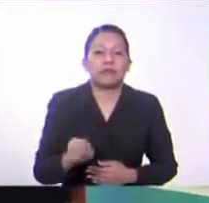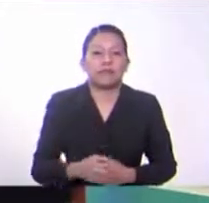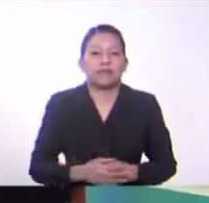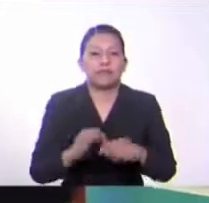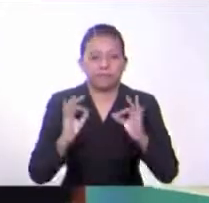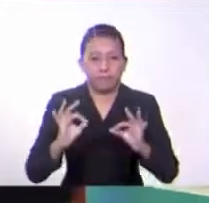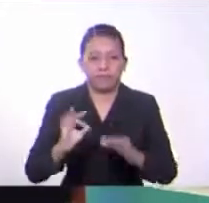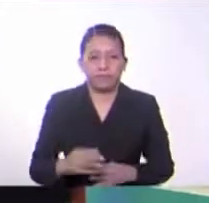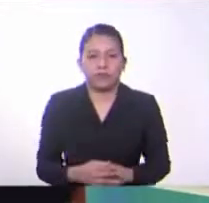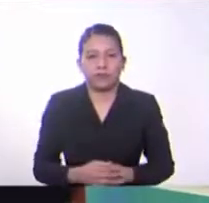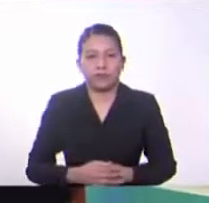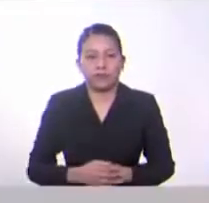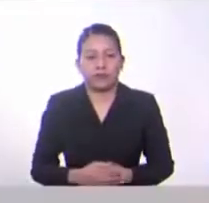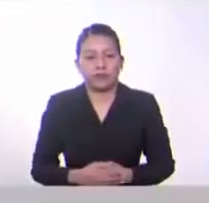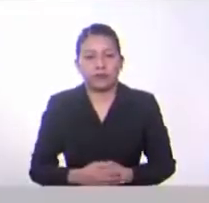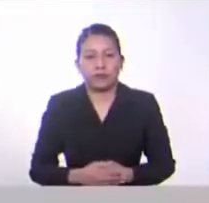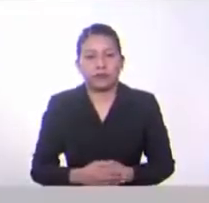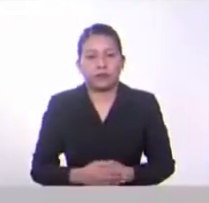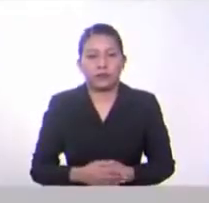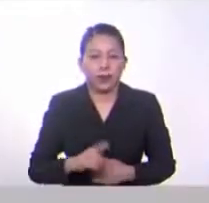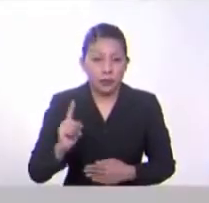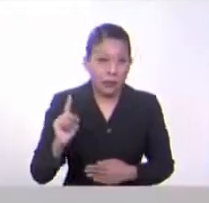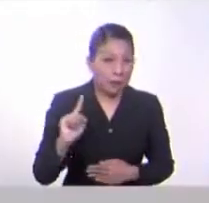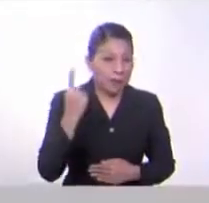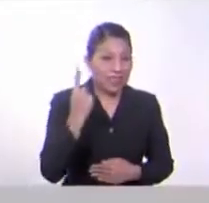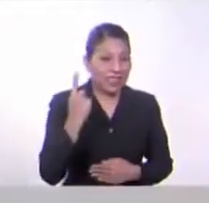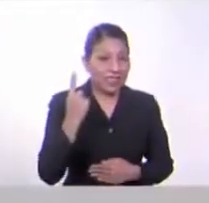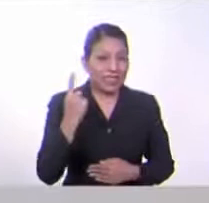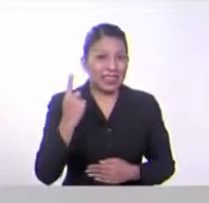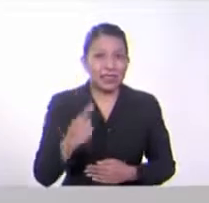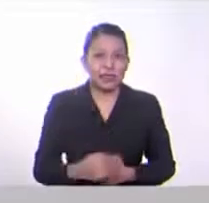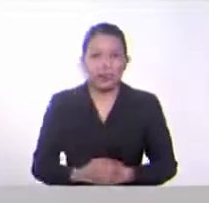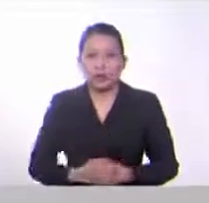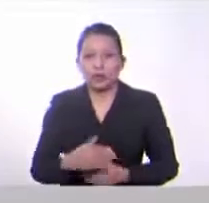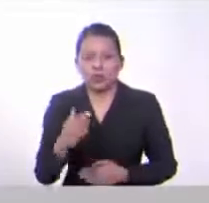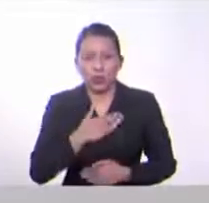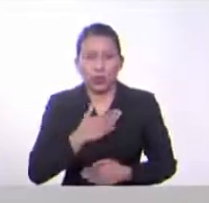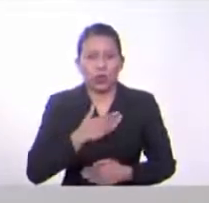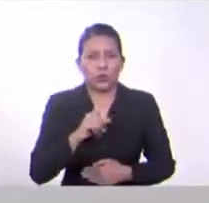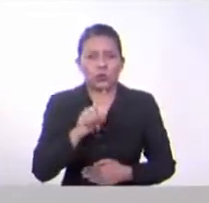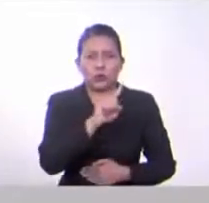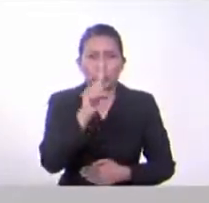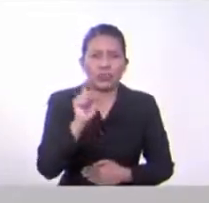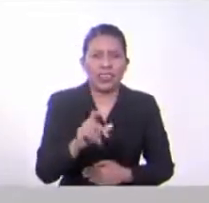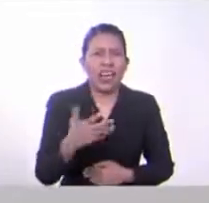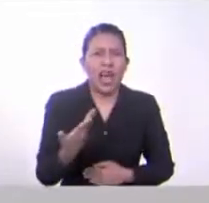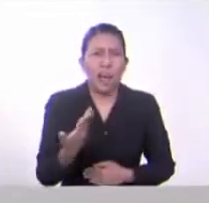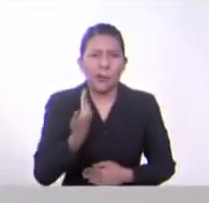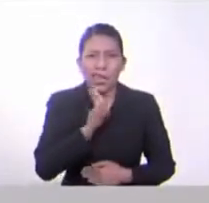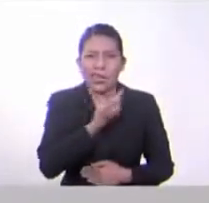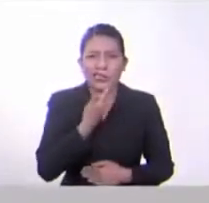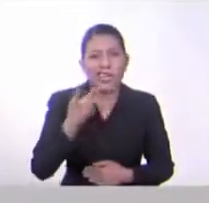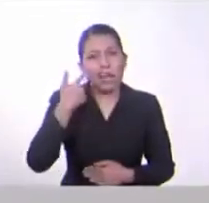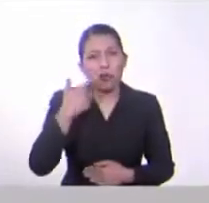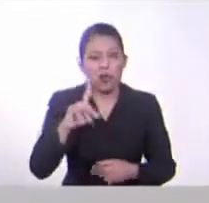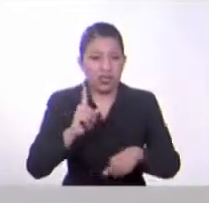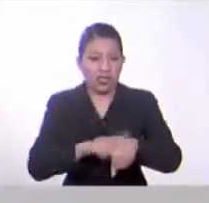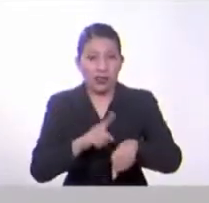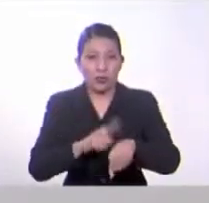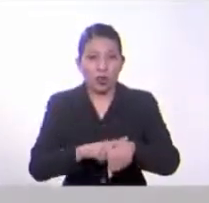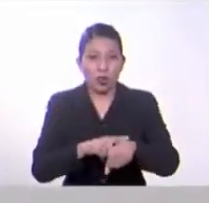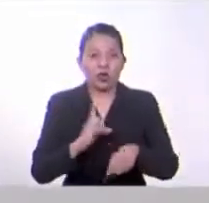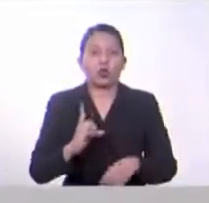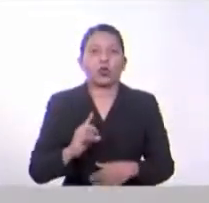acuerdo? Bien, mi primera pregunta fue, ¿qué pasaba si duplicamos el